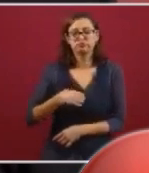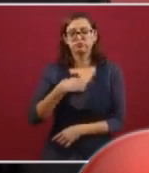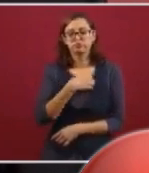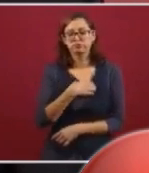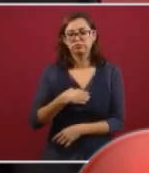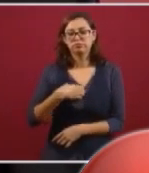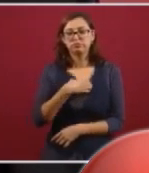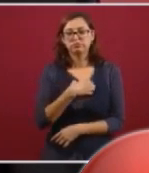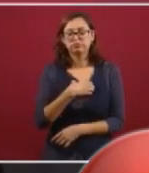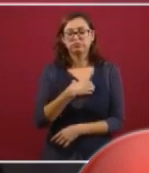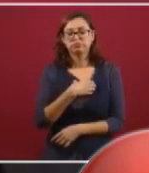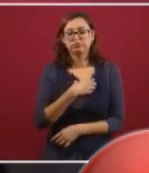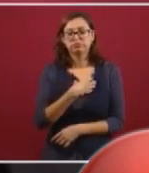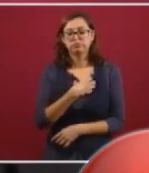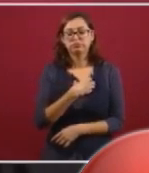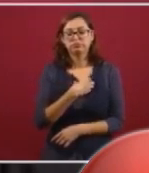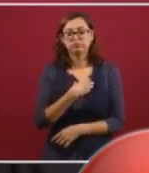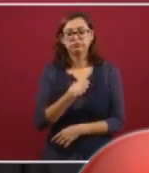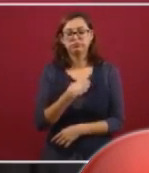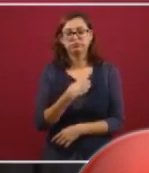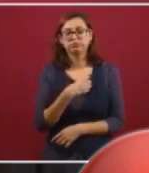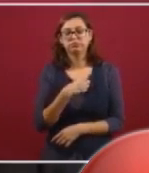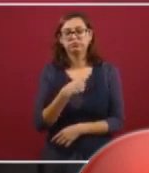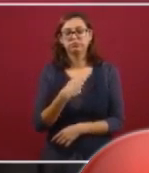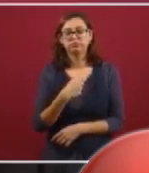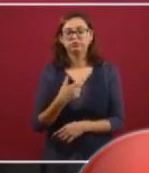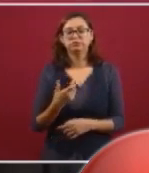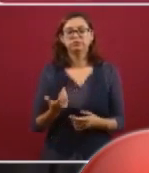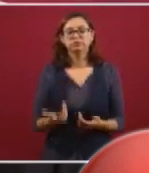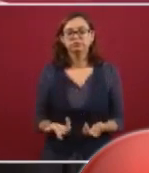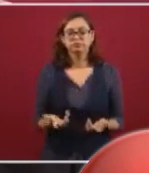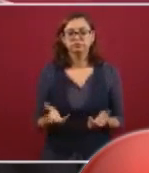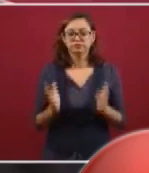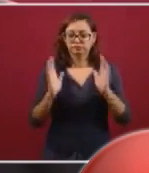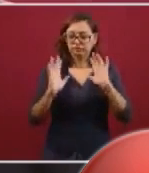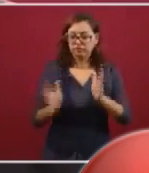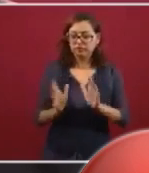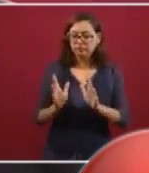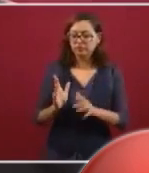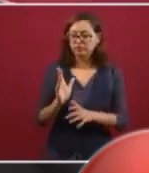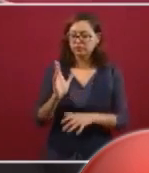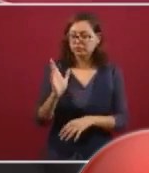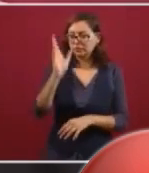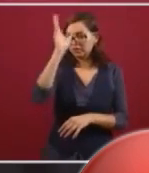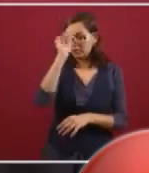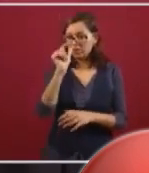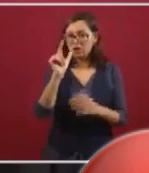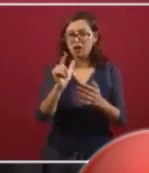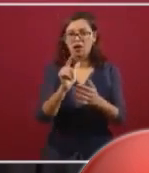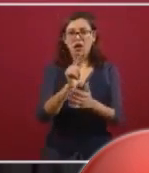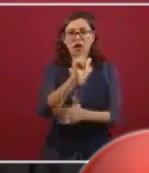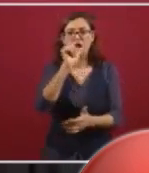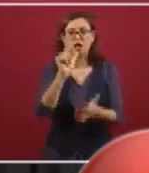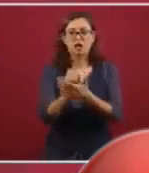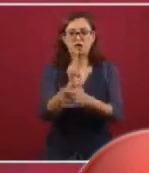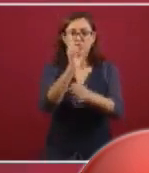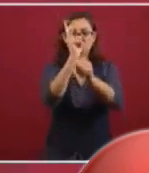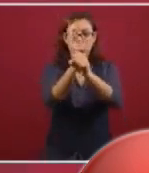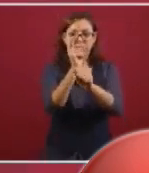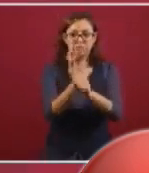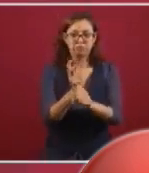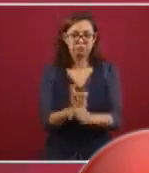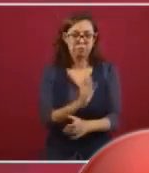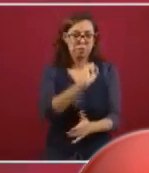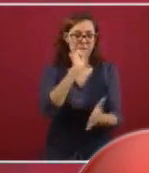se llegó a un acuerdo y se aprobaron las leyes secundarias y ya